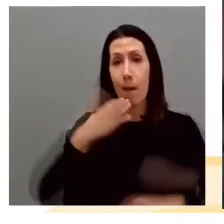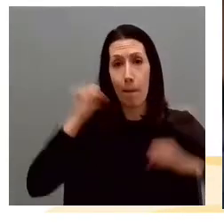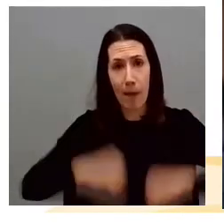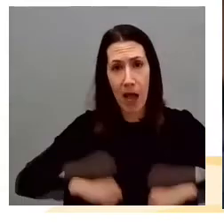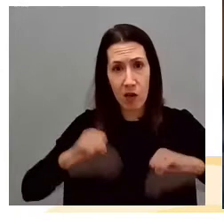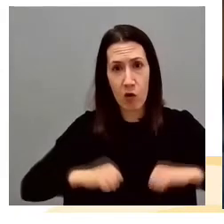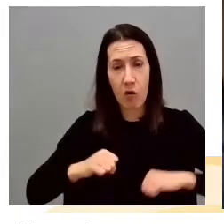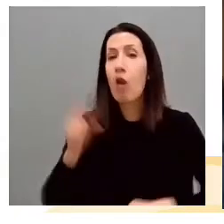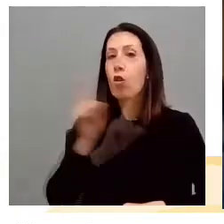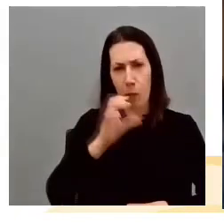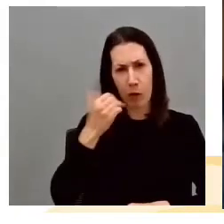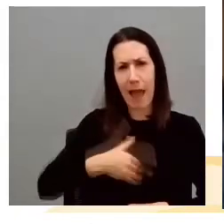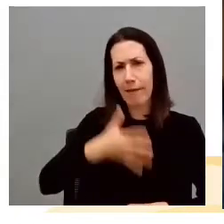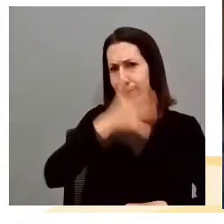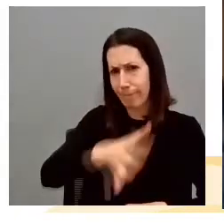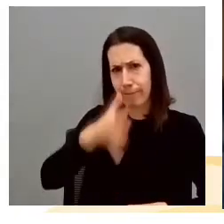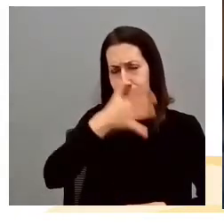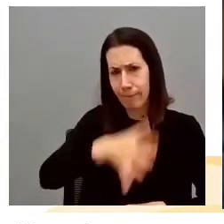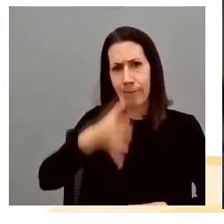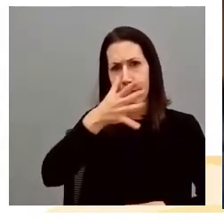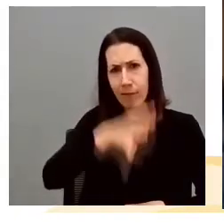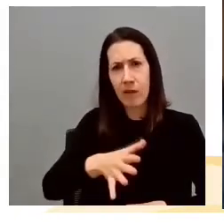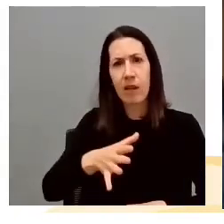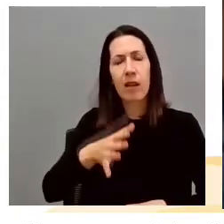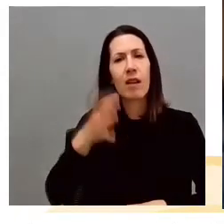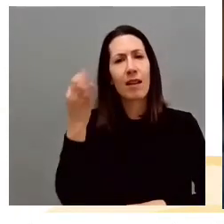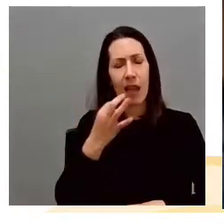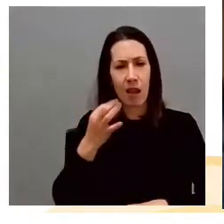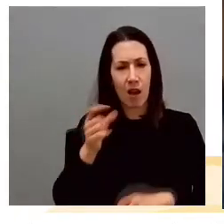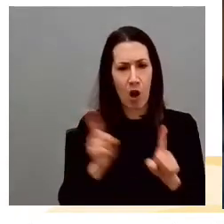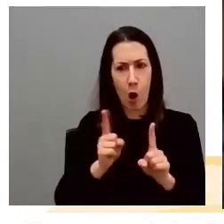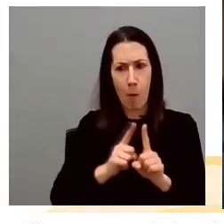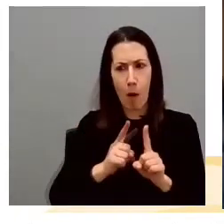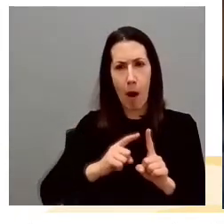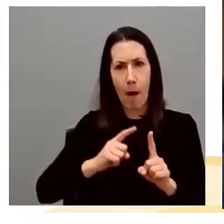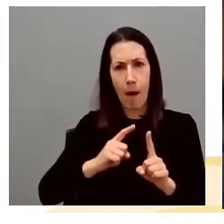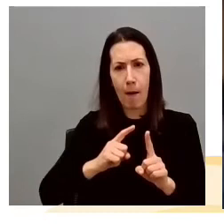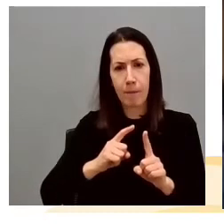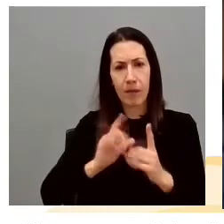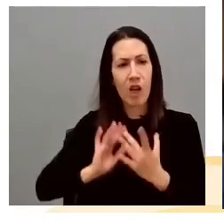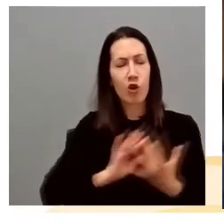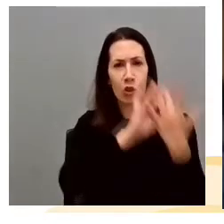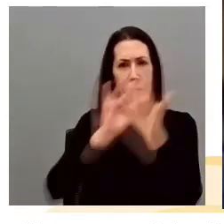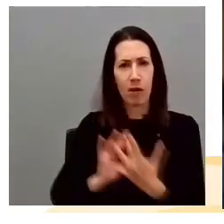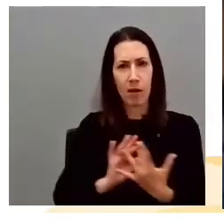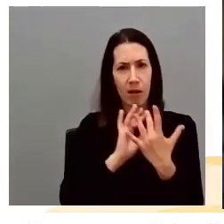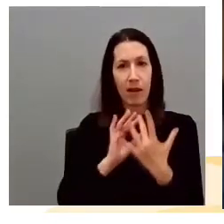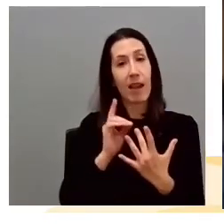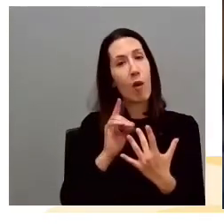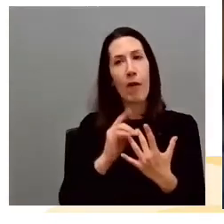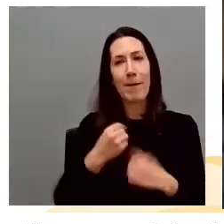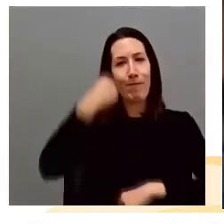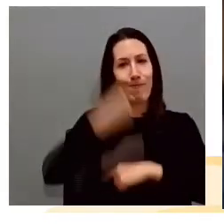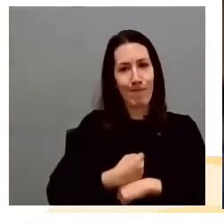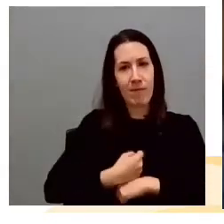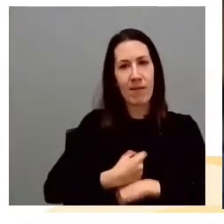que estamos denunciando, ¿no? Ese gran ataque a la sociabilidad humana, que es la soledad no querida, la